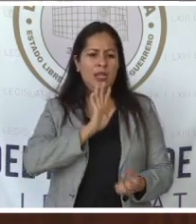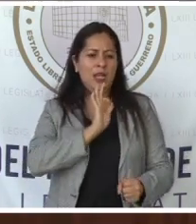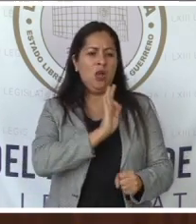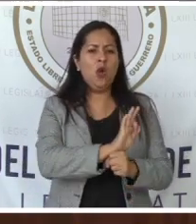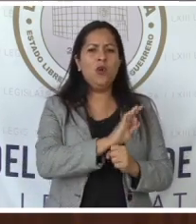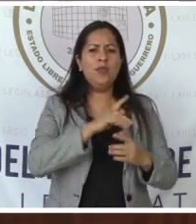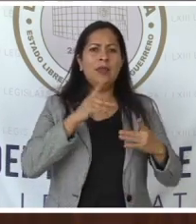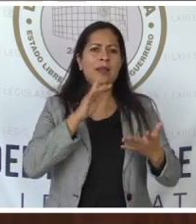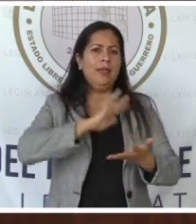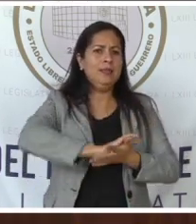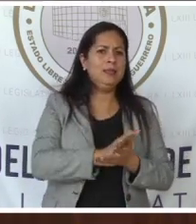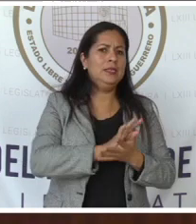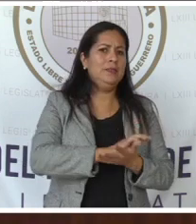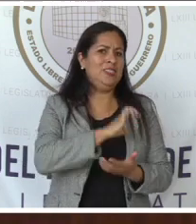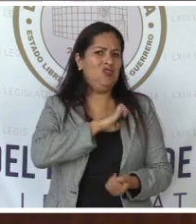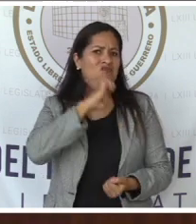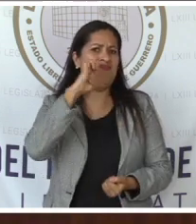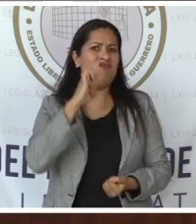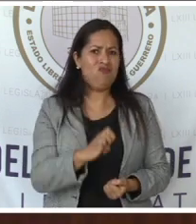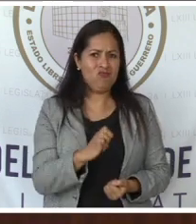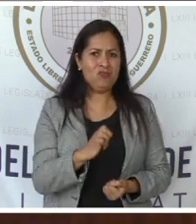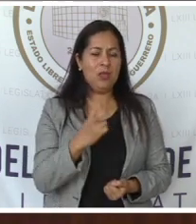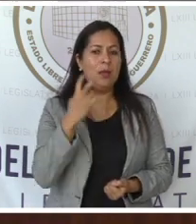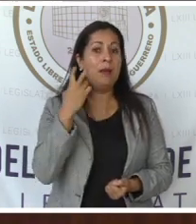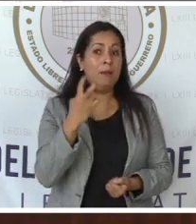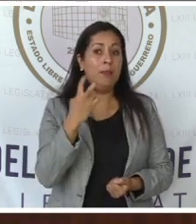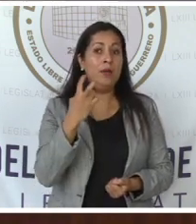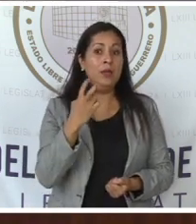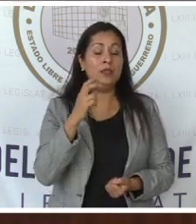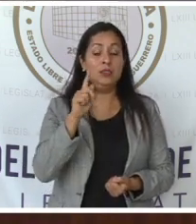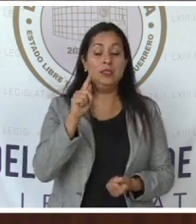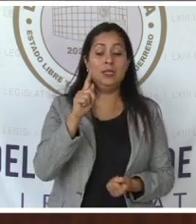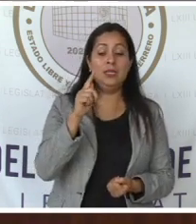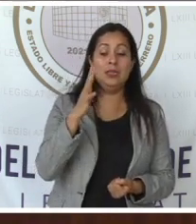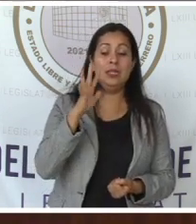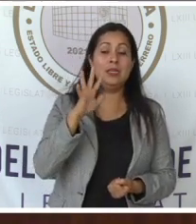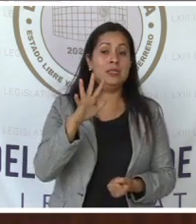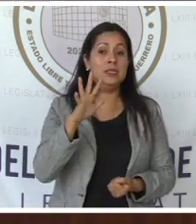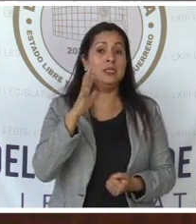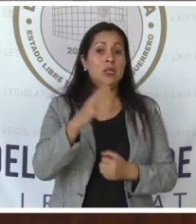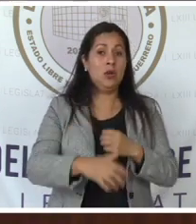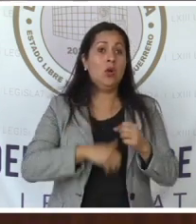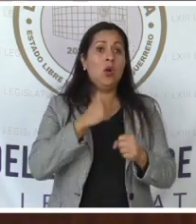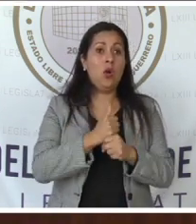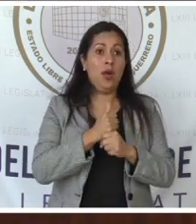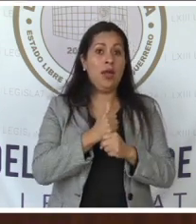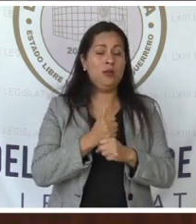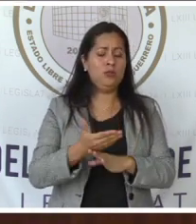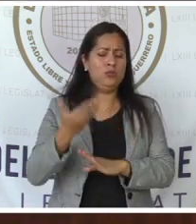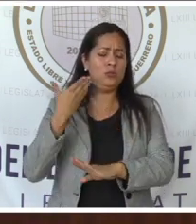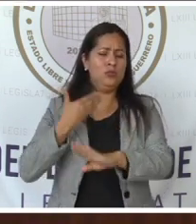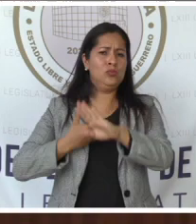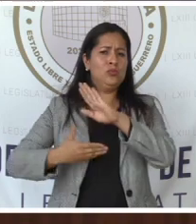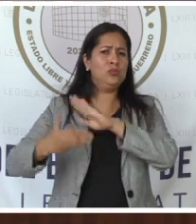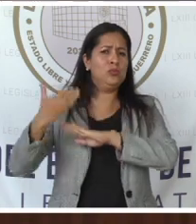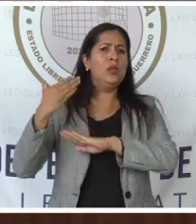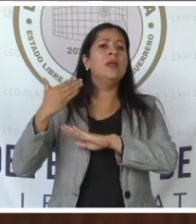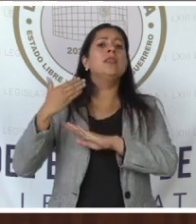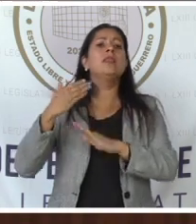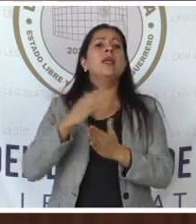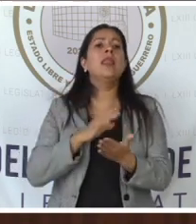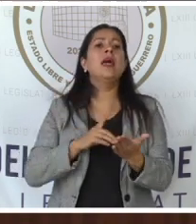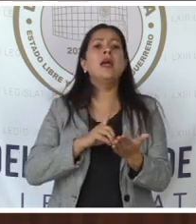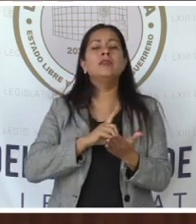discriminación racial. Por consiguiente, hace 75 años de la adopción de la Declaración Universal